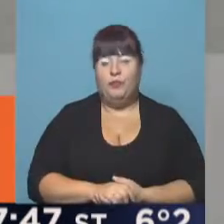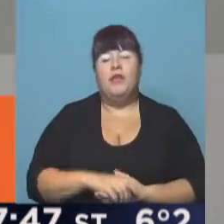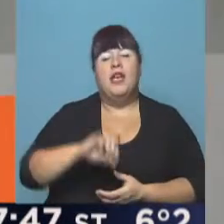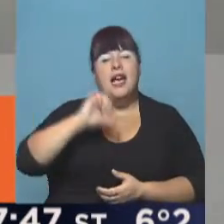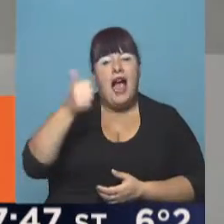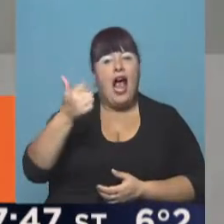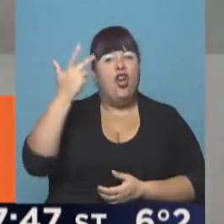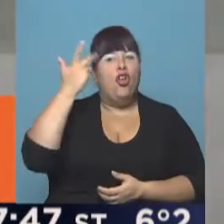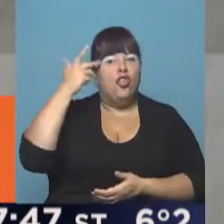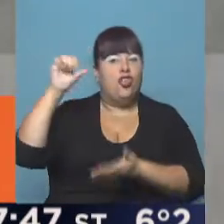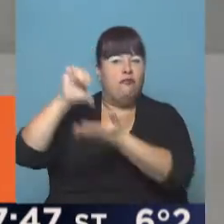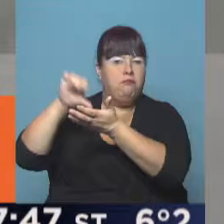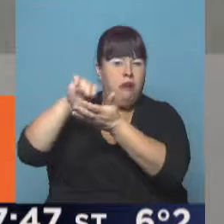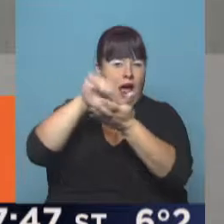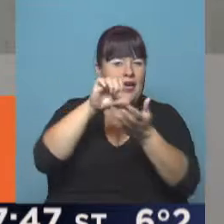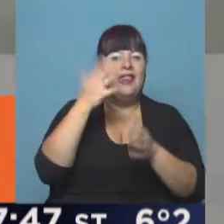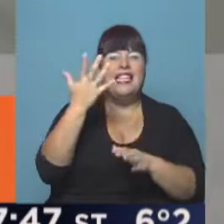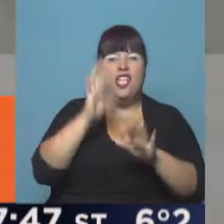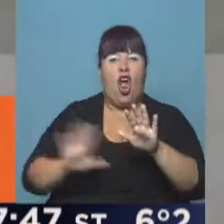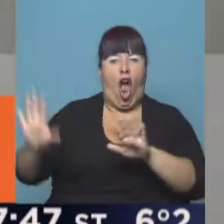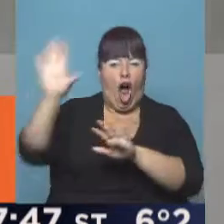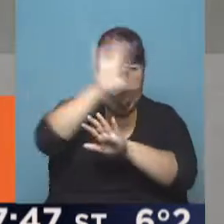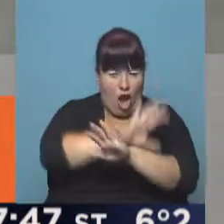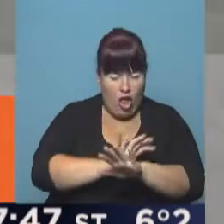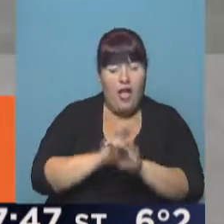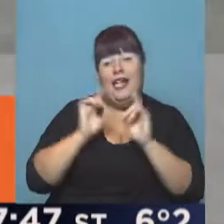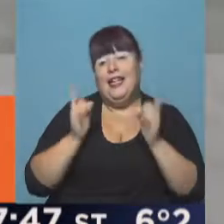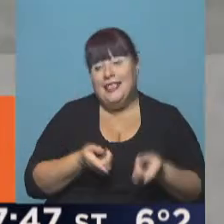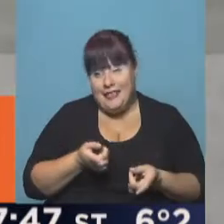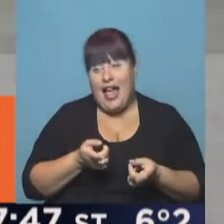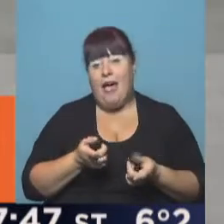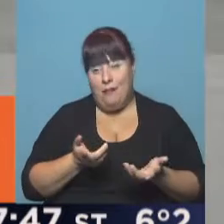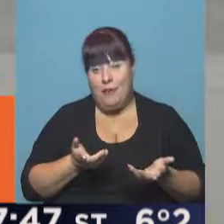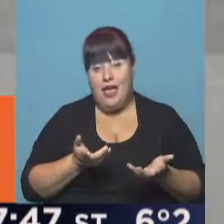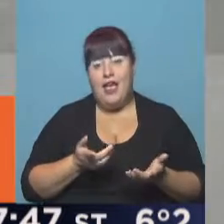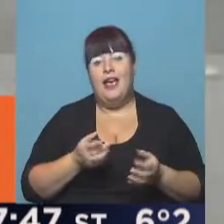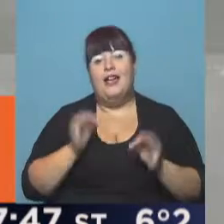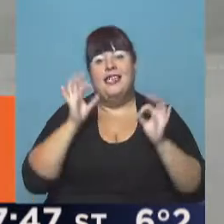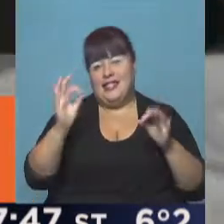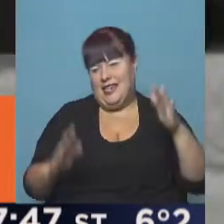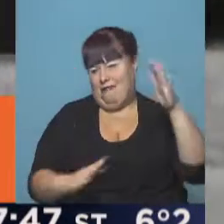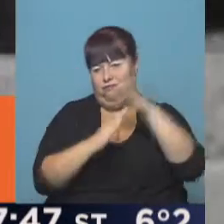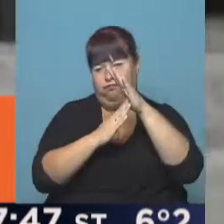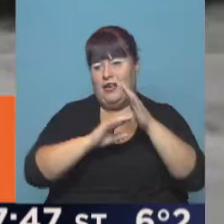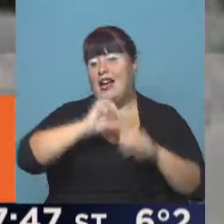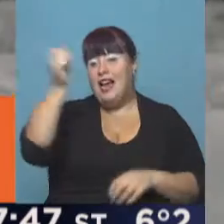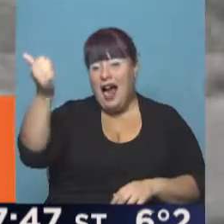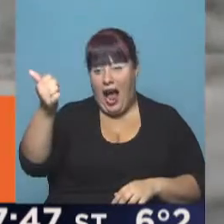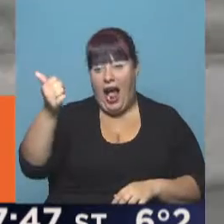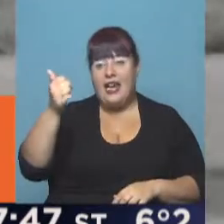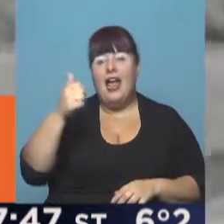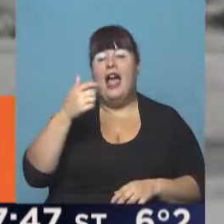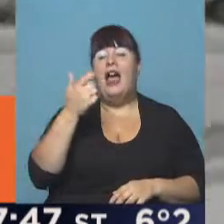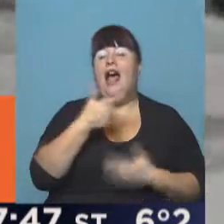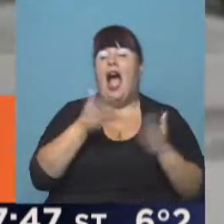ganó en 18 países de los cinco continentes y también claro llegó a la cúspide al triunfar en el